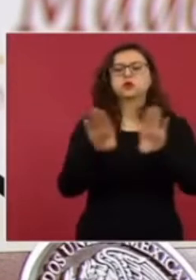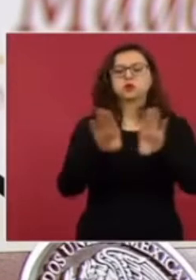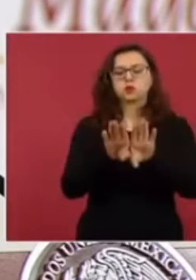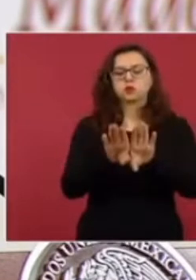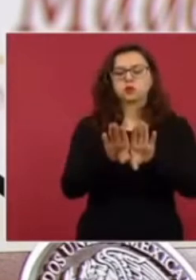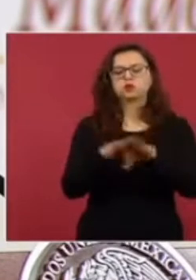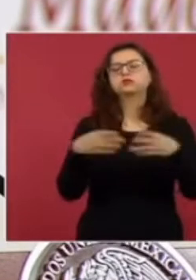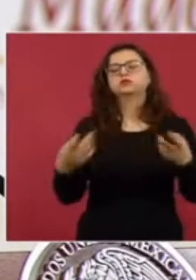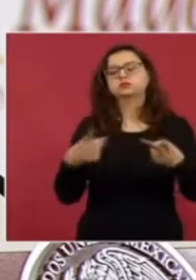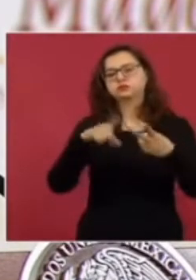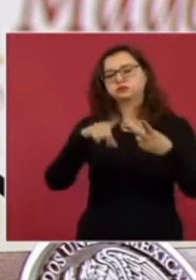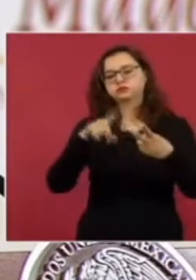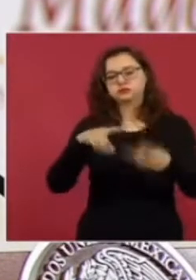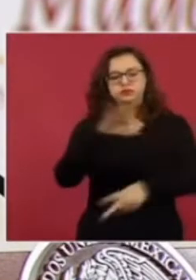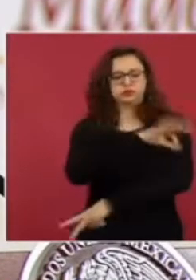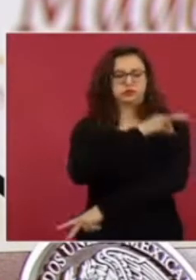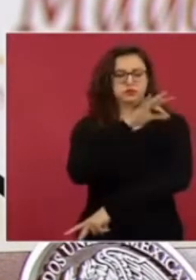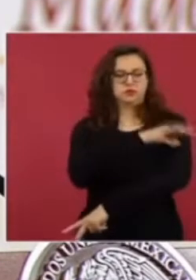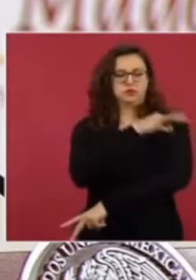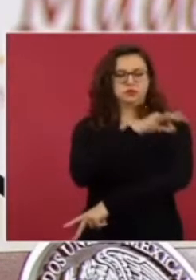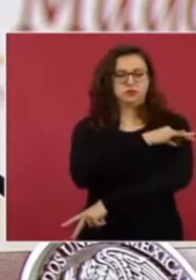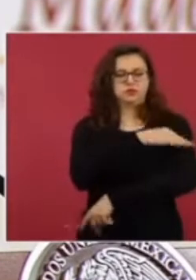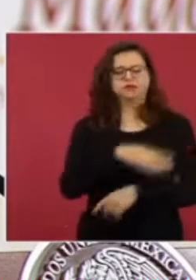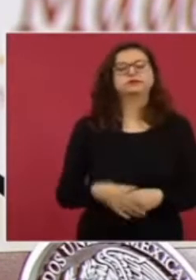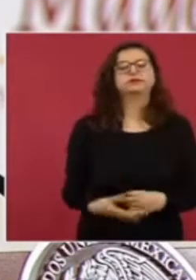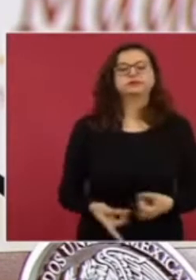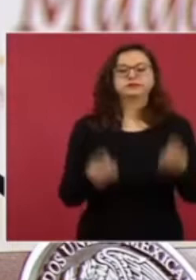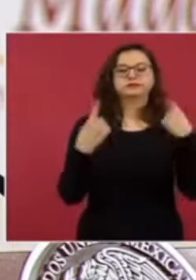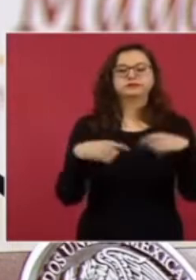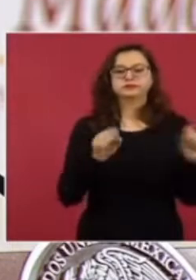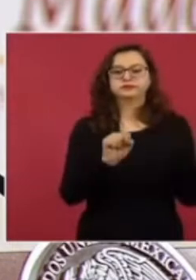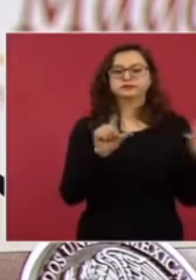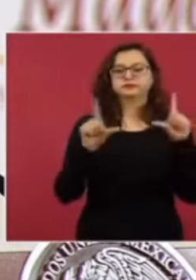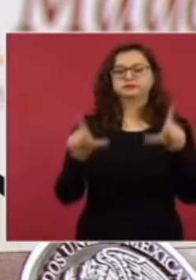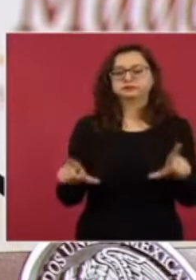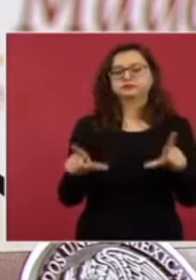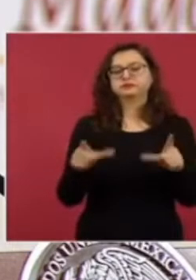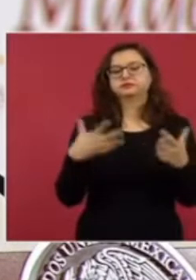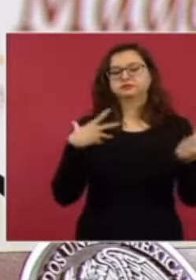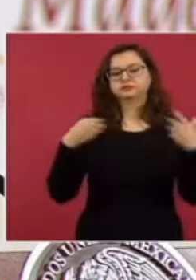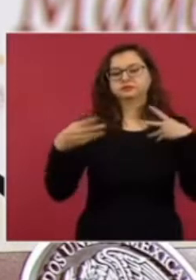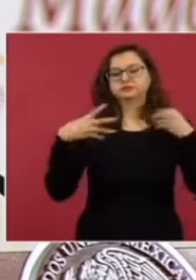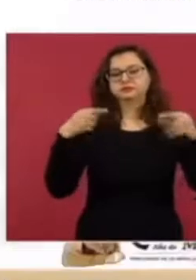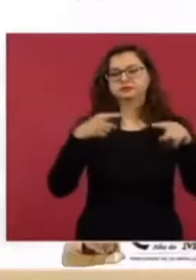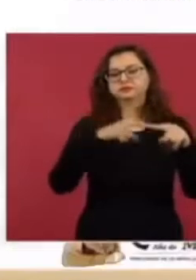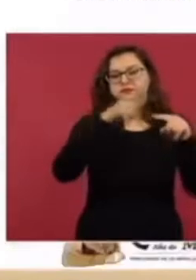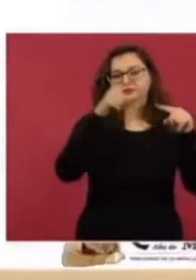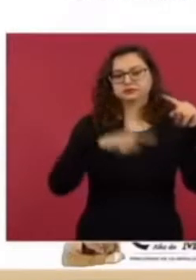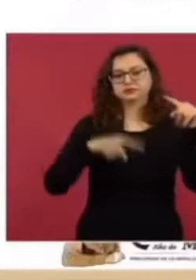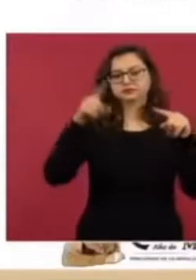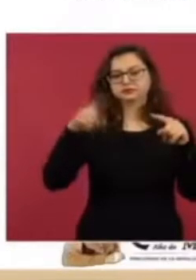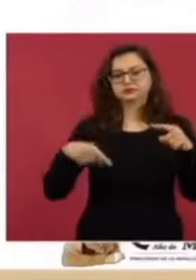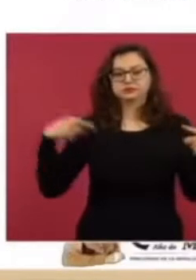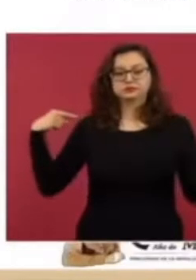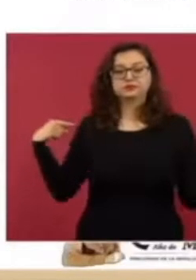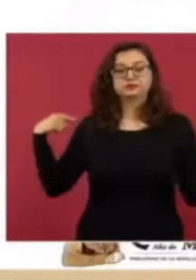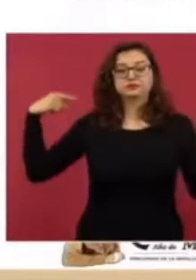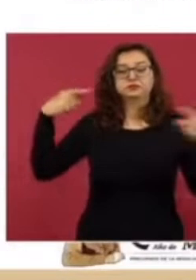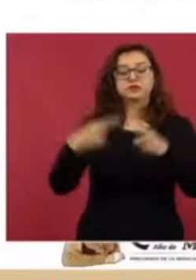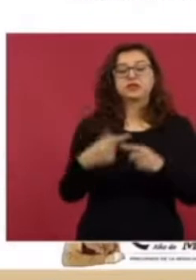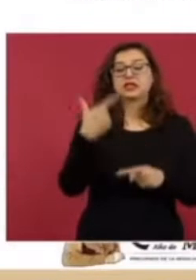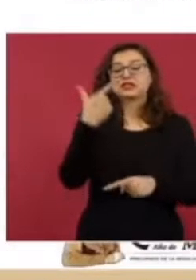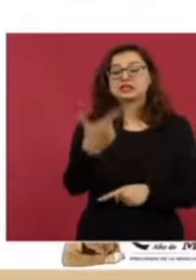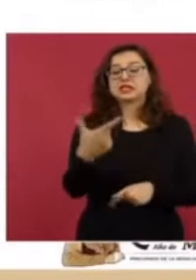primera imagen, es la curva epidémica de agregación semanal, ya muy conocida. 7 semanas consecutivas de